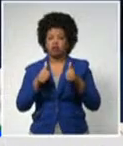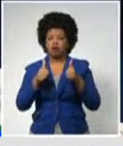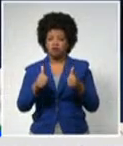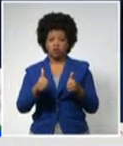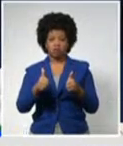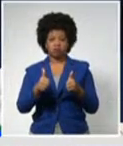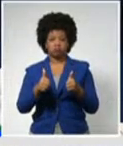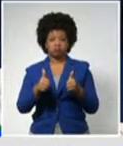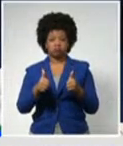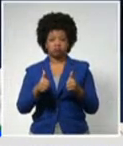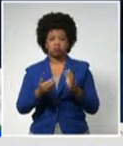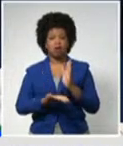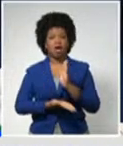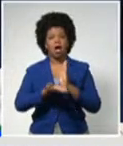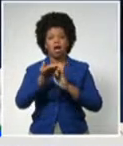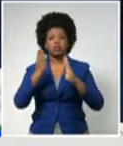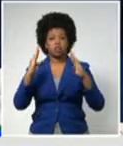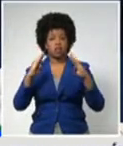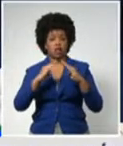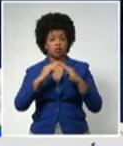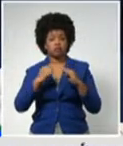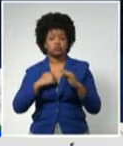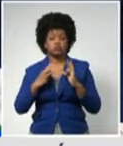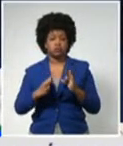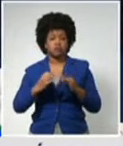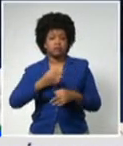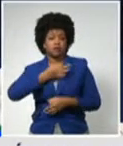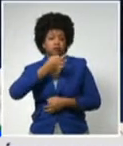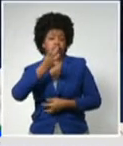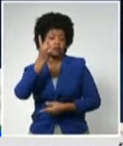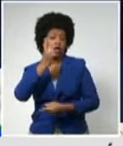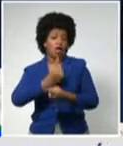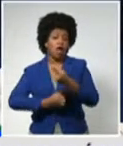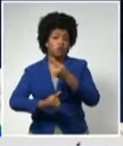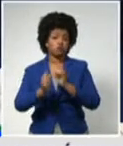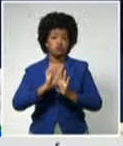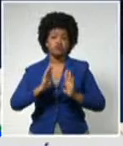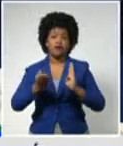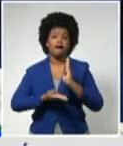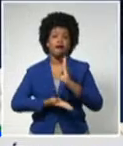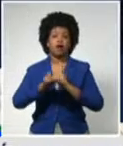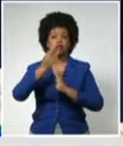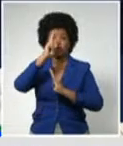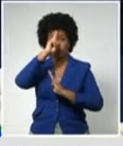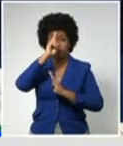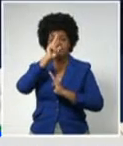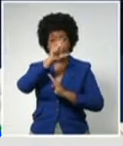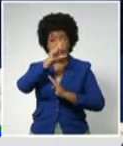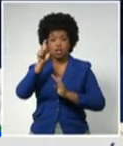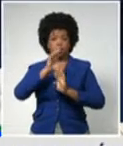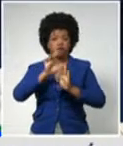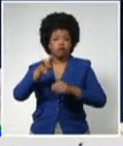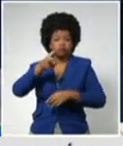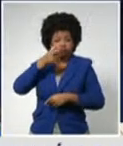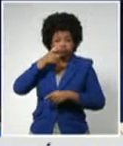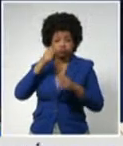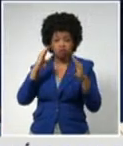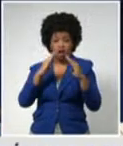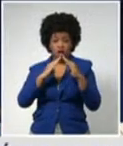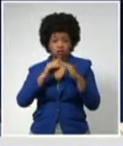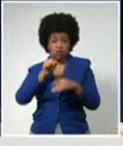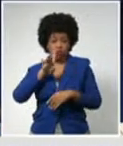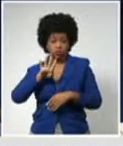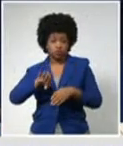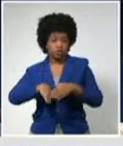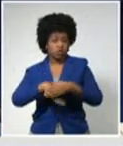recuperados. Como siempre digo, algunos con el alta clínica en vigilancia durante 14 días en sus